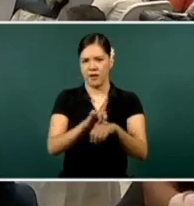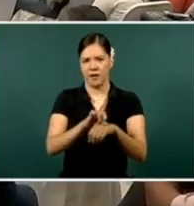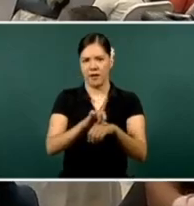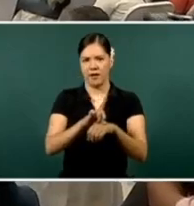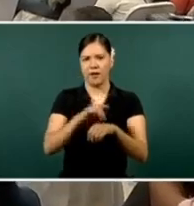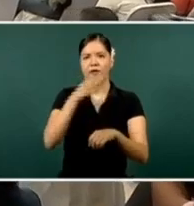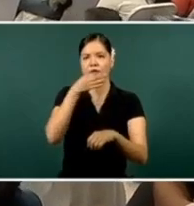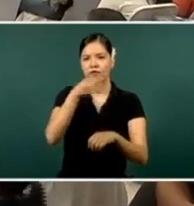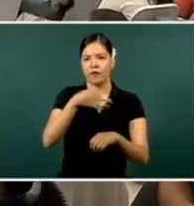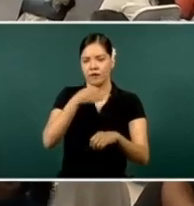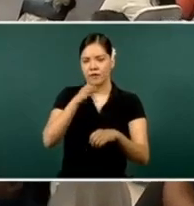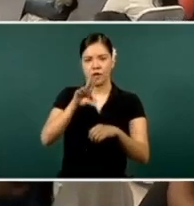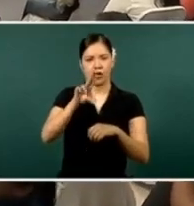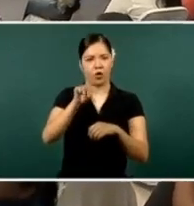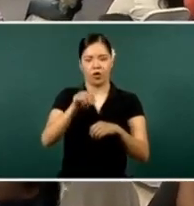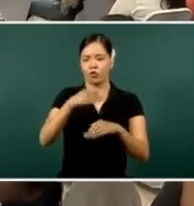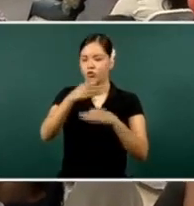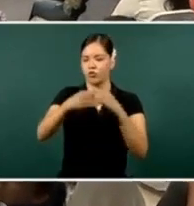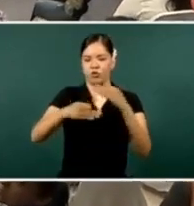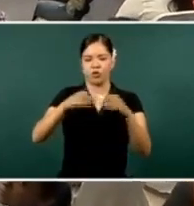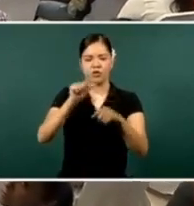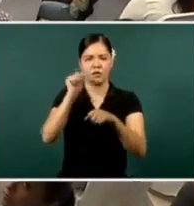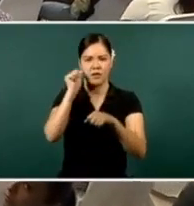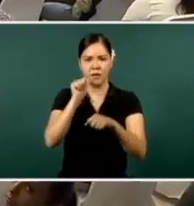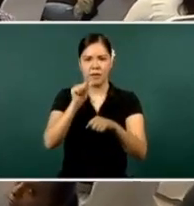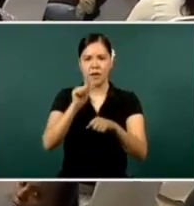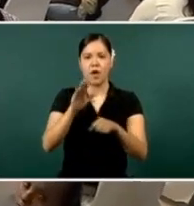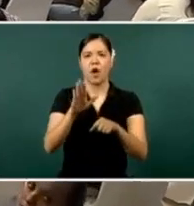Nosotros, por convicción,